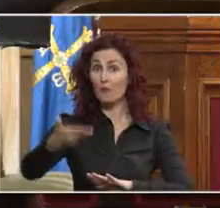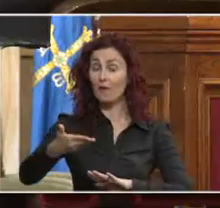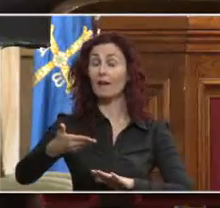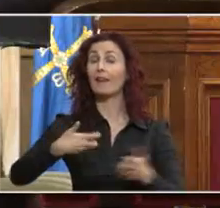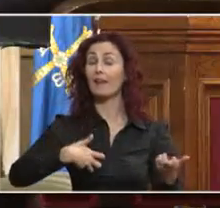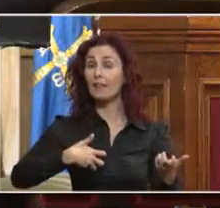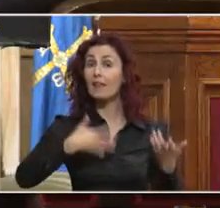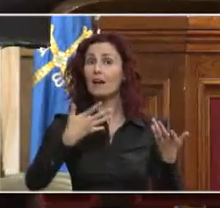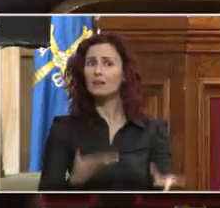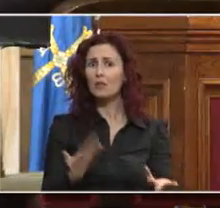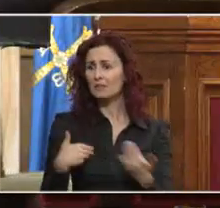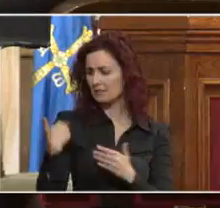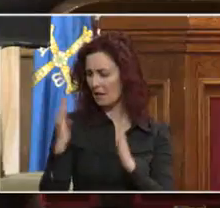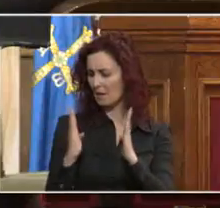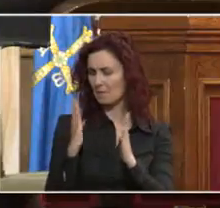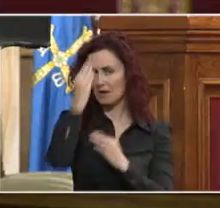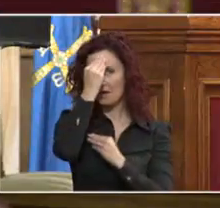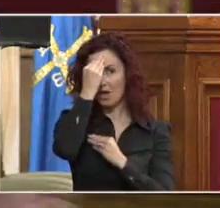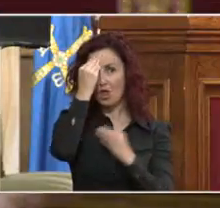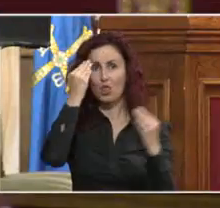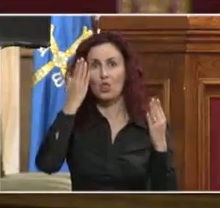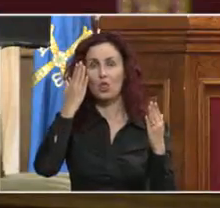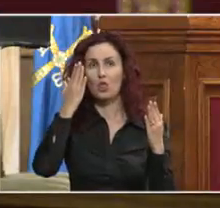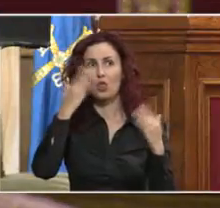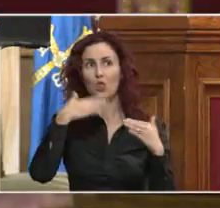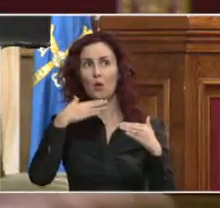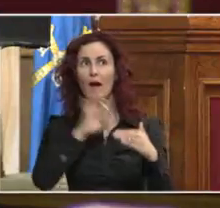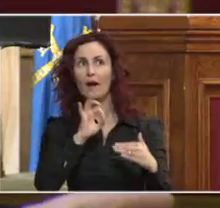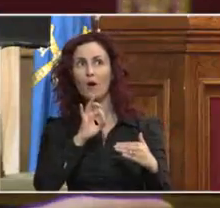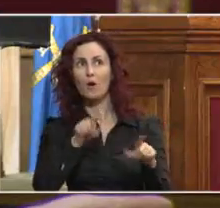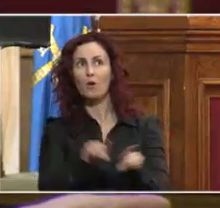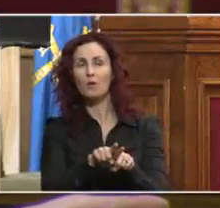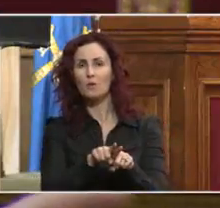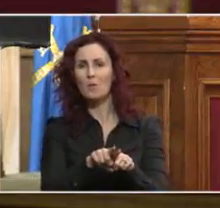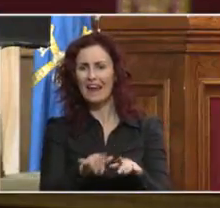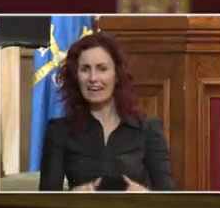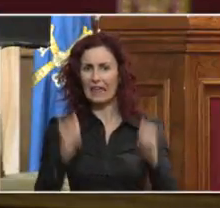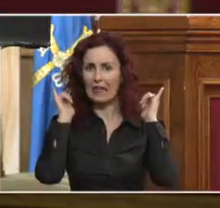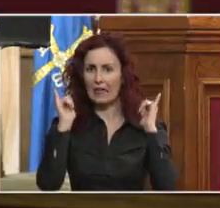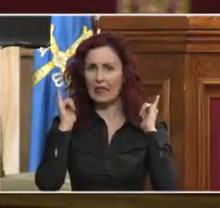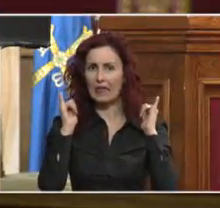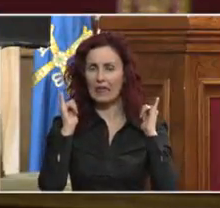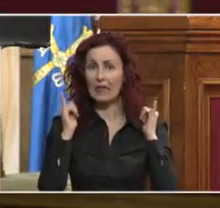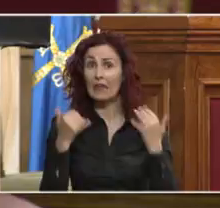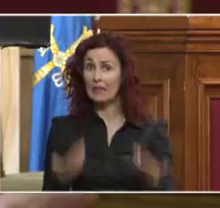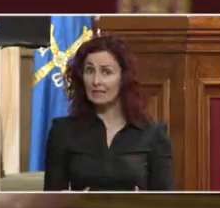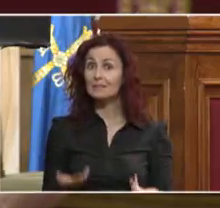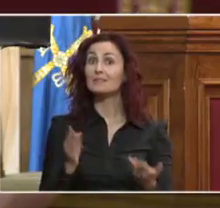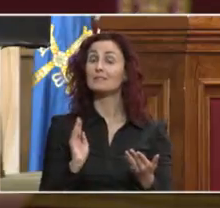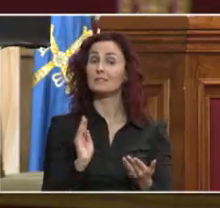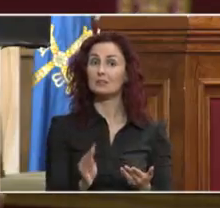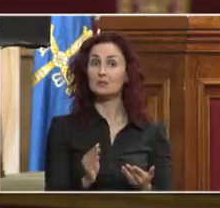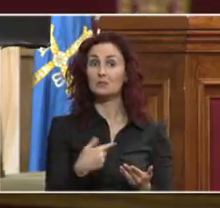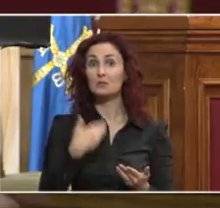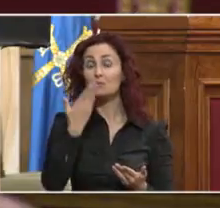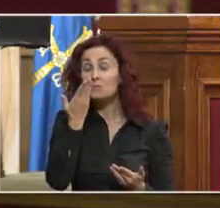épocas en las cuales no existía, yo creo que, bueno, no solo las comunicaciones, ni el caballo existía en aquel entonces. Así que la gente no sabía con qué se iba